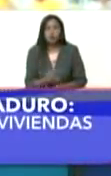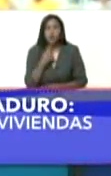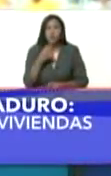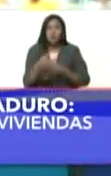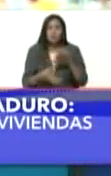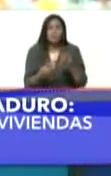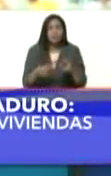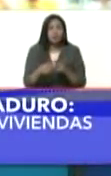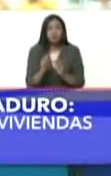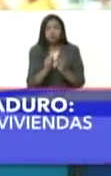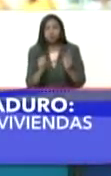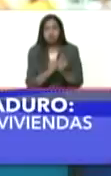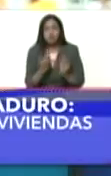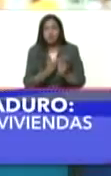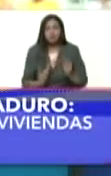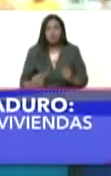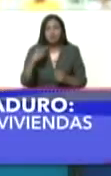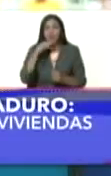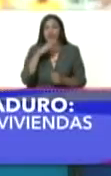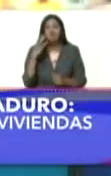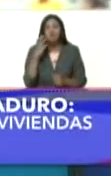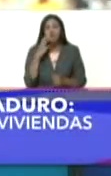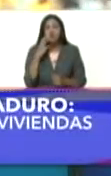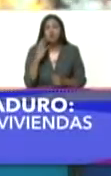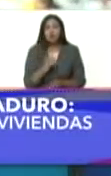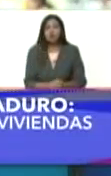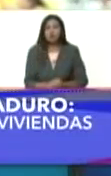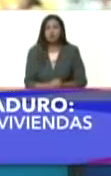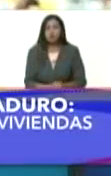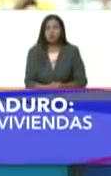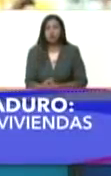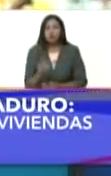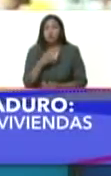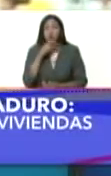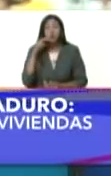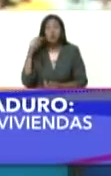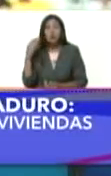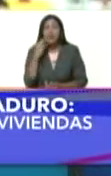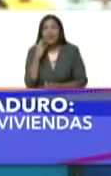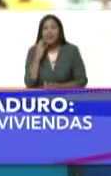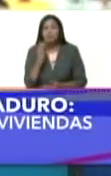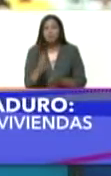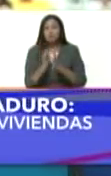al subpresidente Iván Duque. Duque, mírame bien.